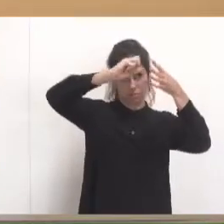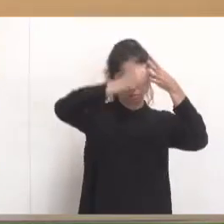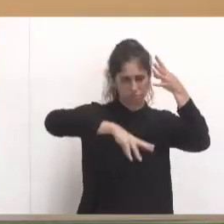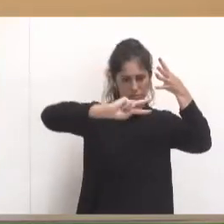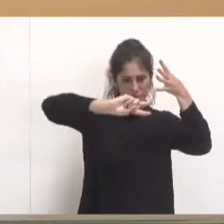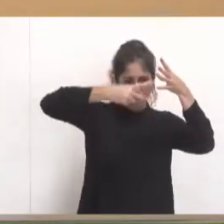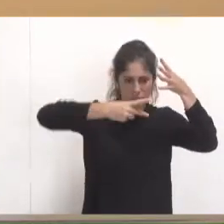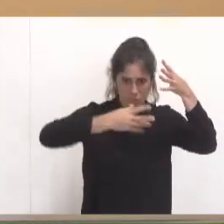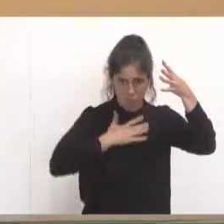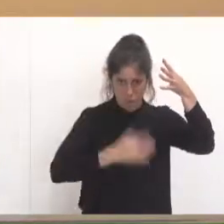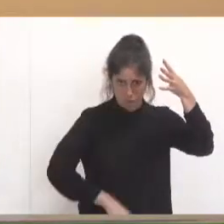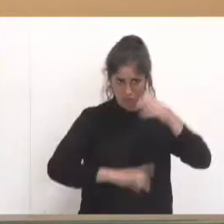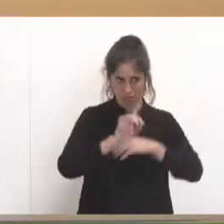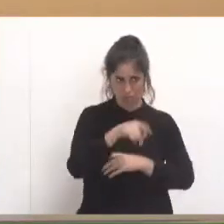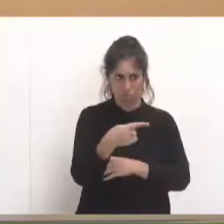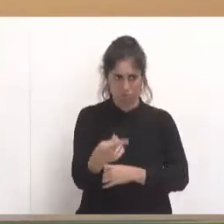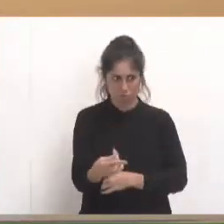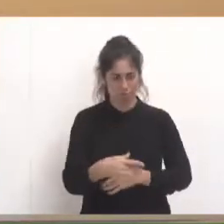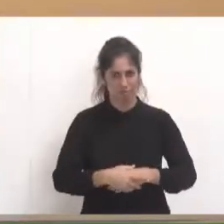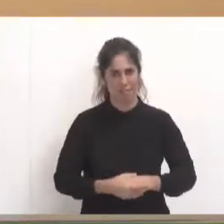ser el cambio. ¿Podemos hacer el cambio?